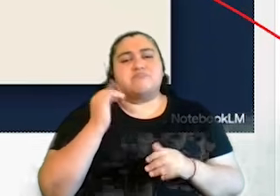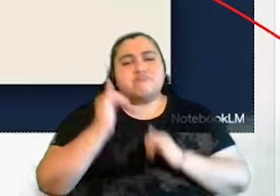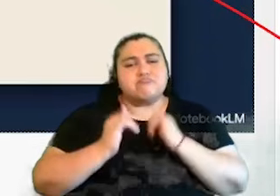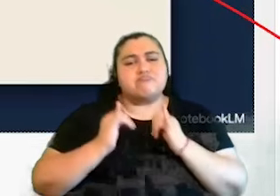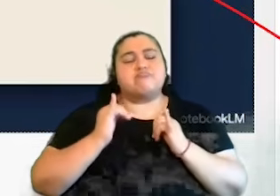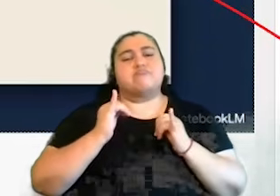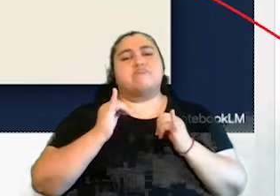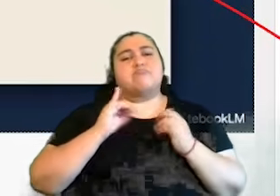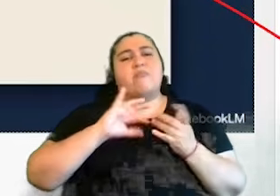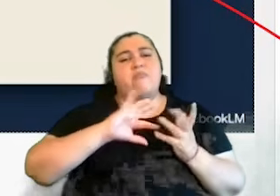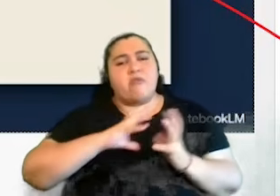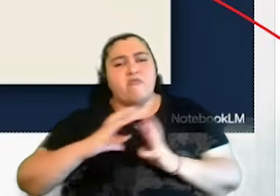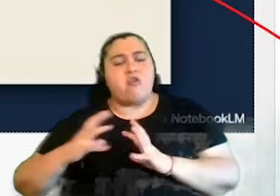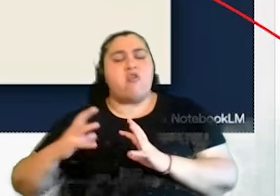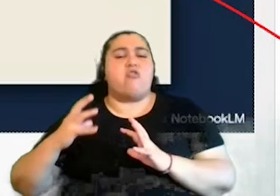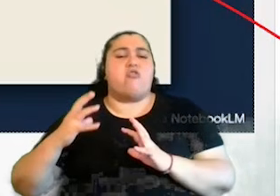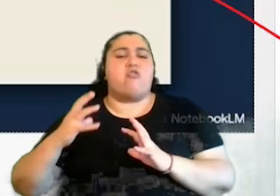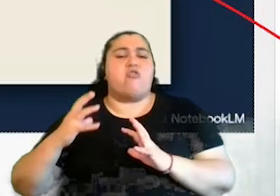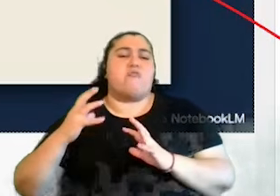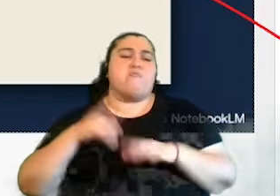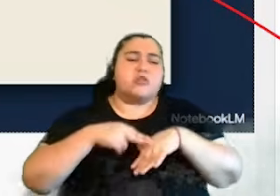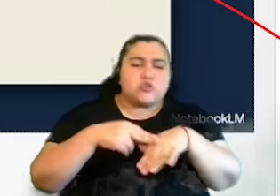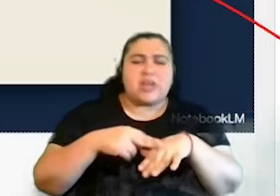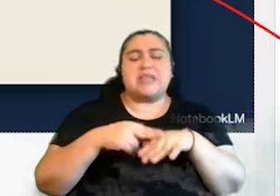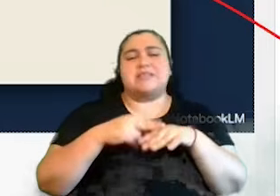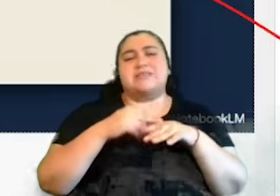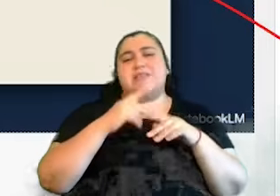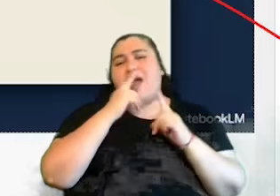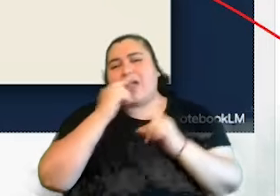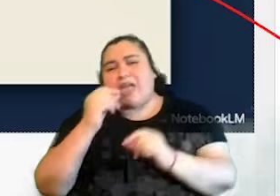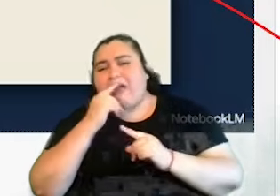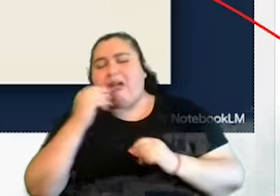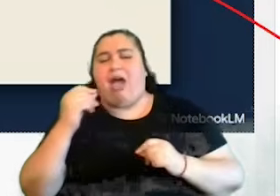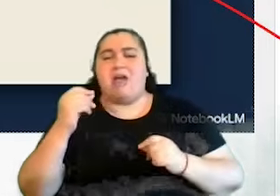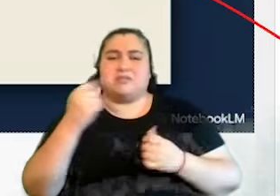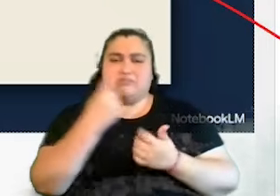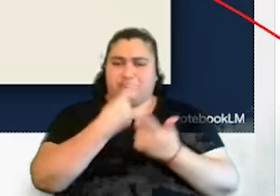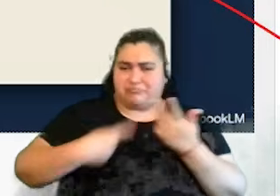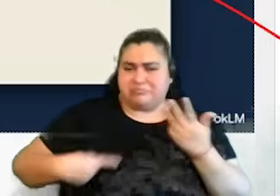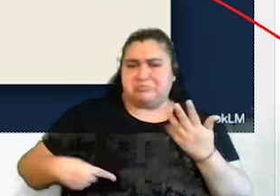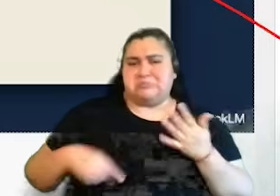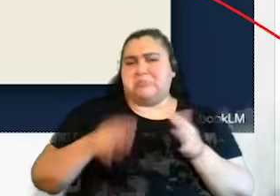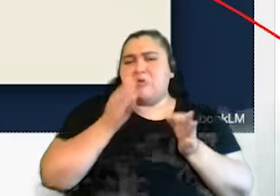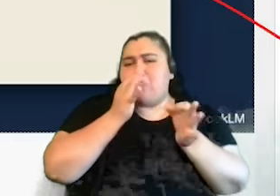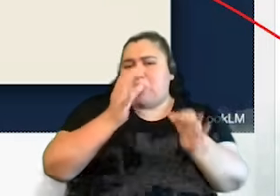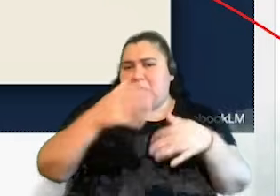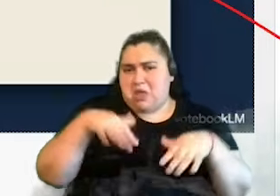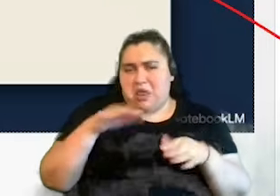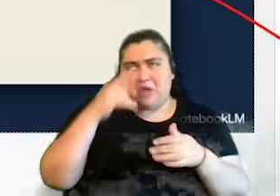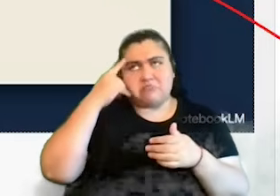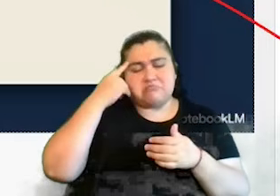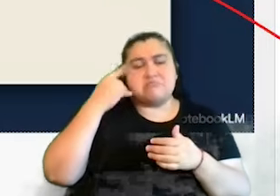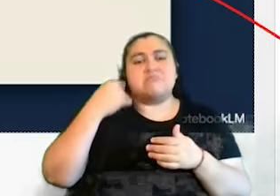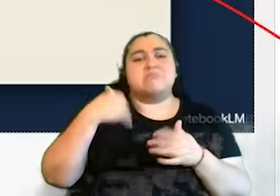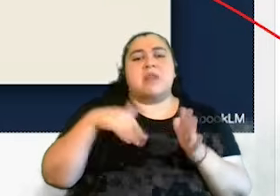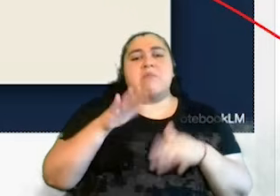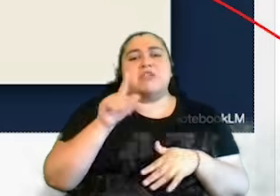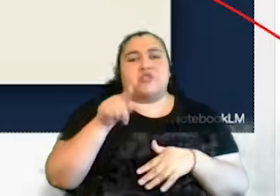notas o sugerencias o quejas, no, denomínenlos como quieran, que han hecho en varias